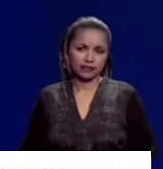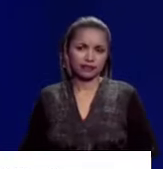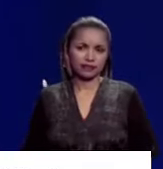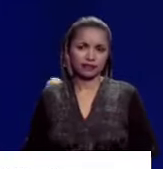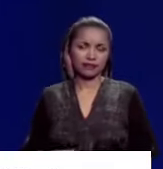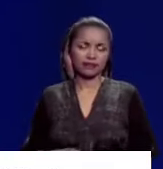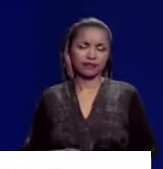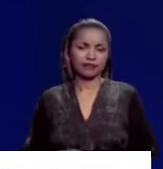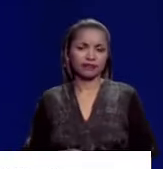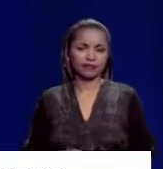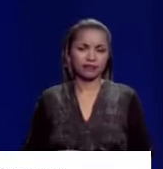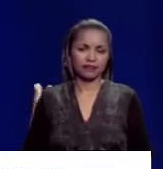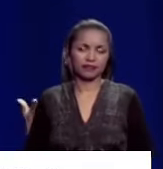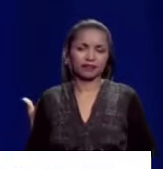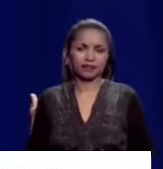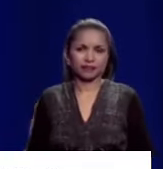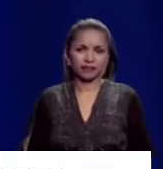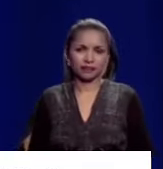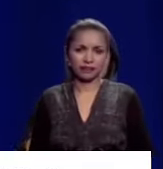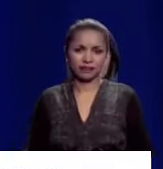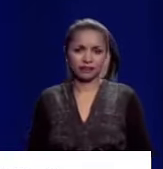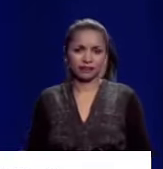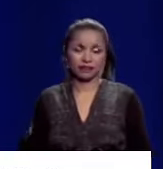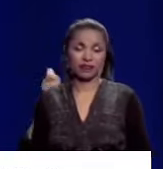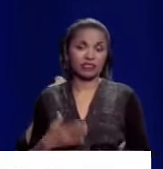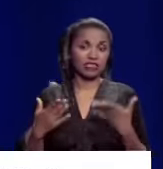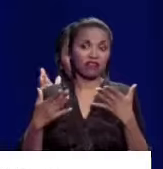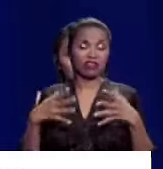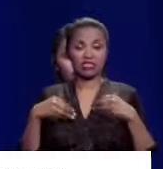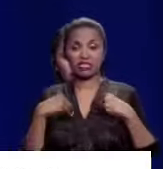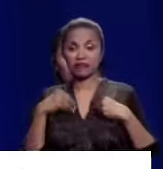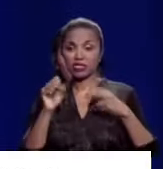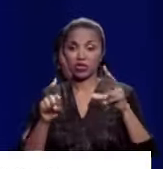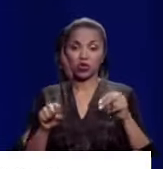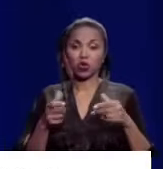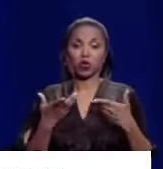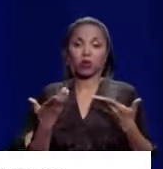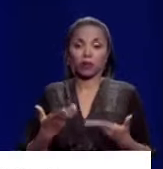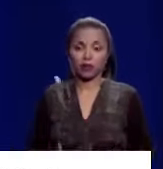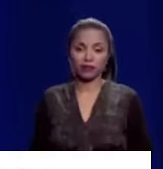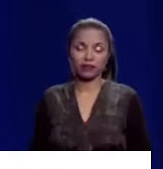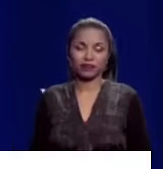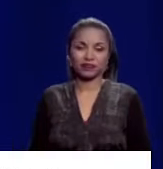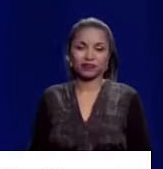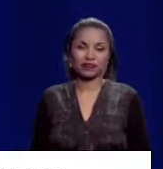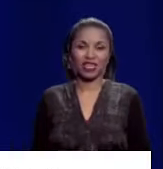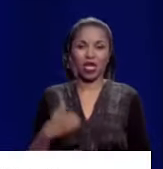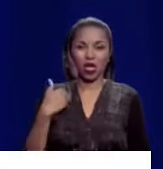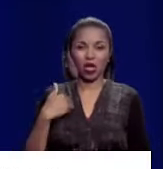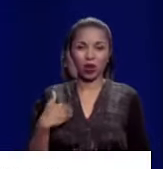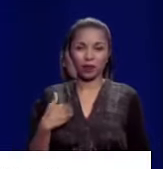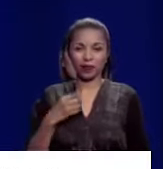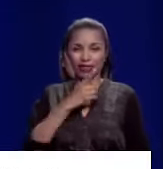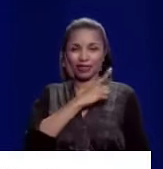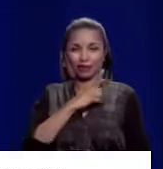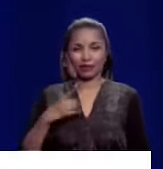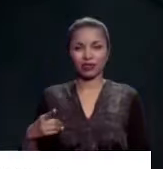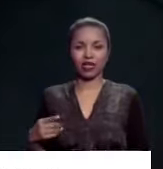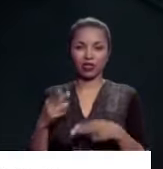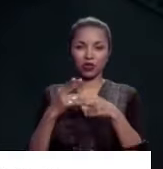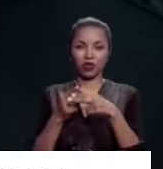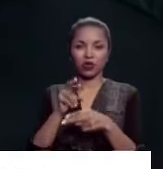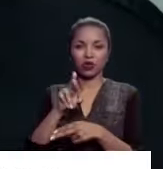que ser sujeto esa decisión, si se le respalda lo que ella estaba solicitando. Claro, primero, nosotros no hemos